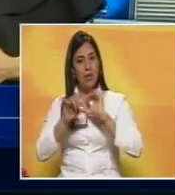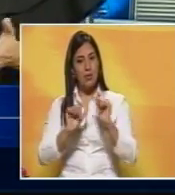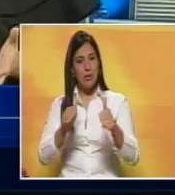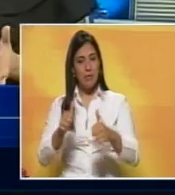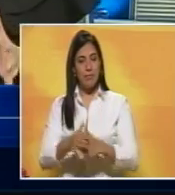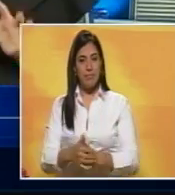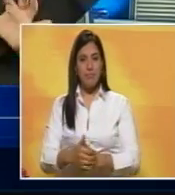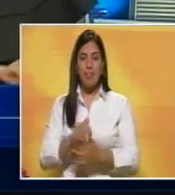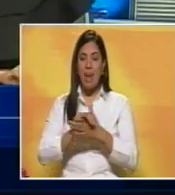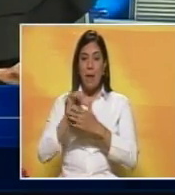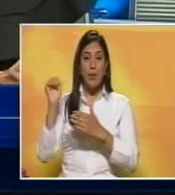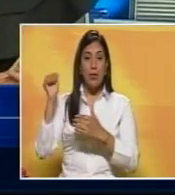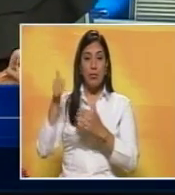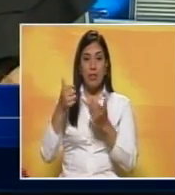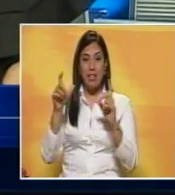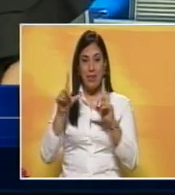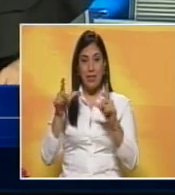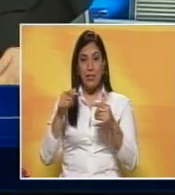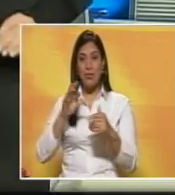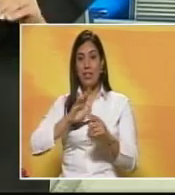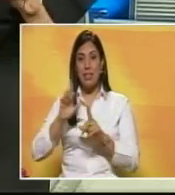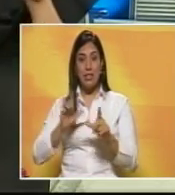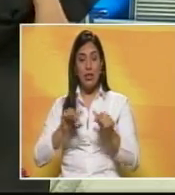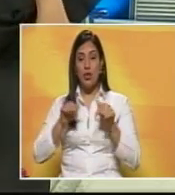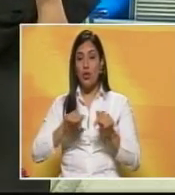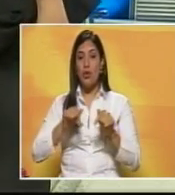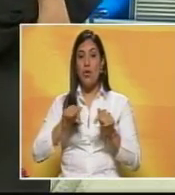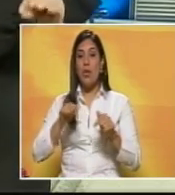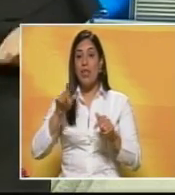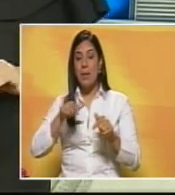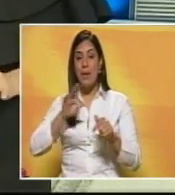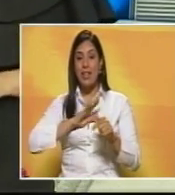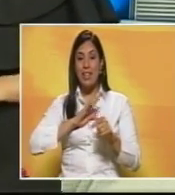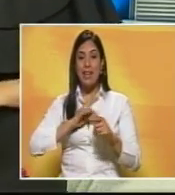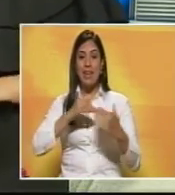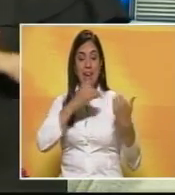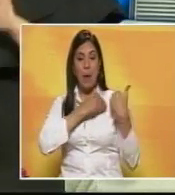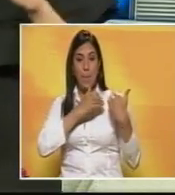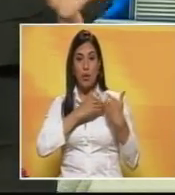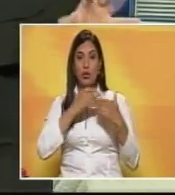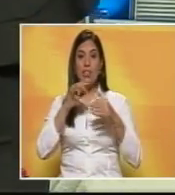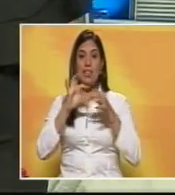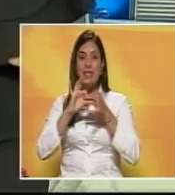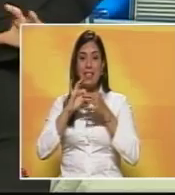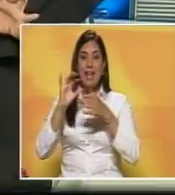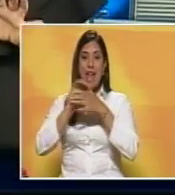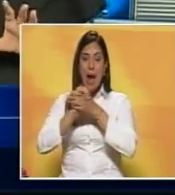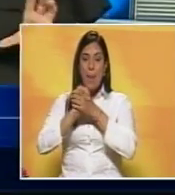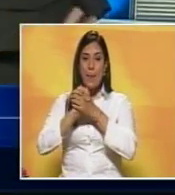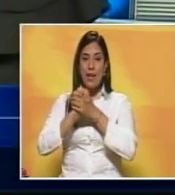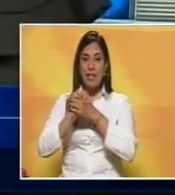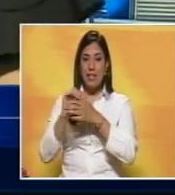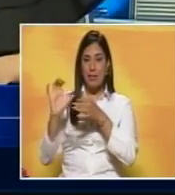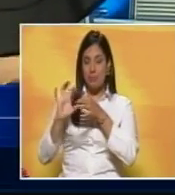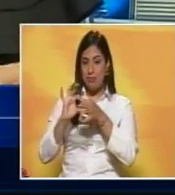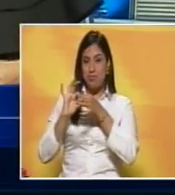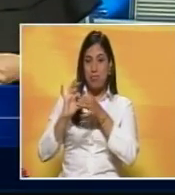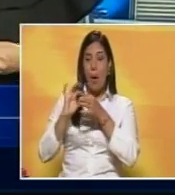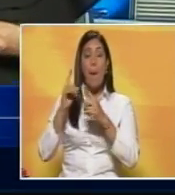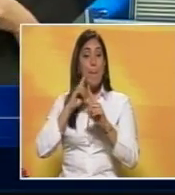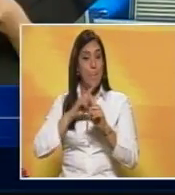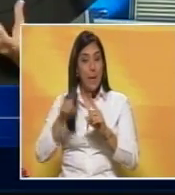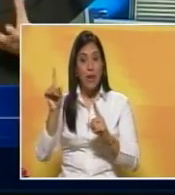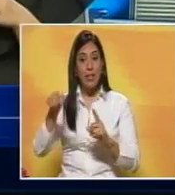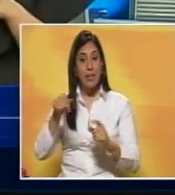noche. Bueno, una amistad que traspasó la pantalla, que ya no solo tenemos la responsabilidad de mantener una amistad y un comadrazgo, sino